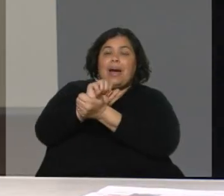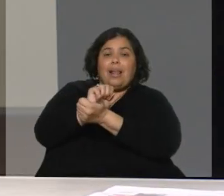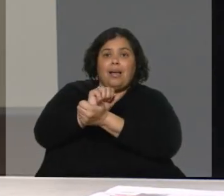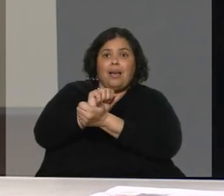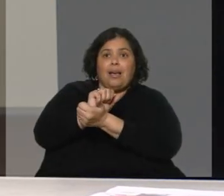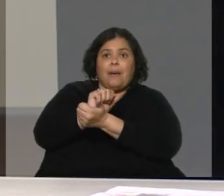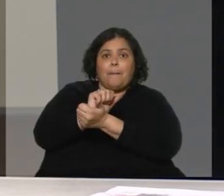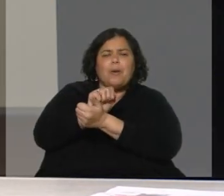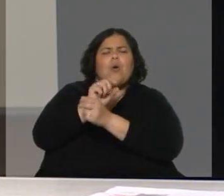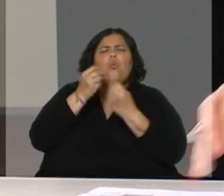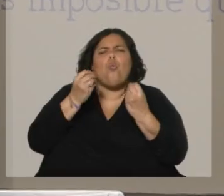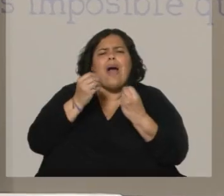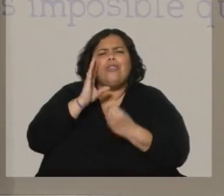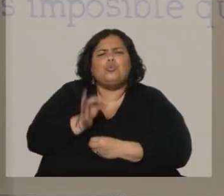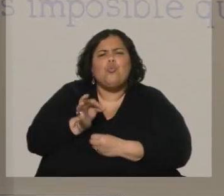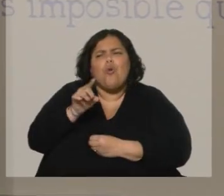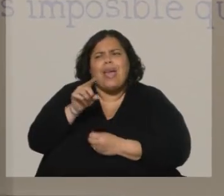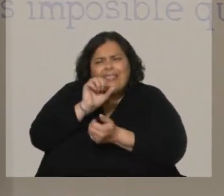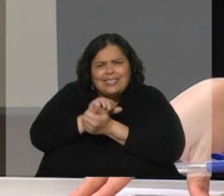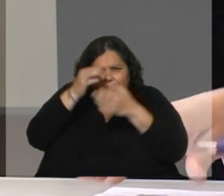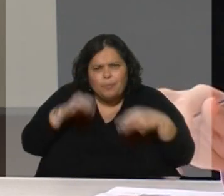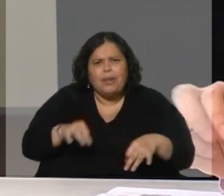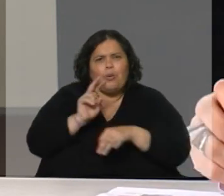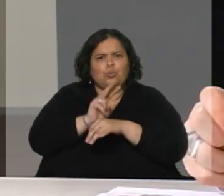puede explicar Cuándo se enteró Castellano